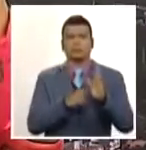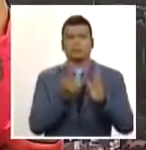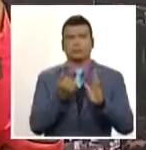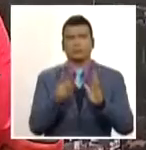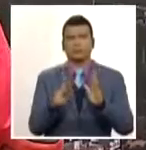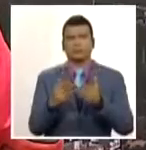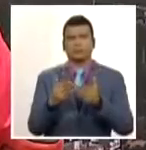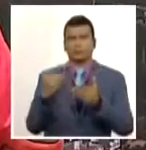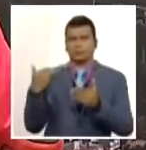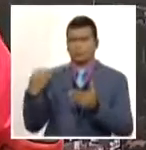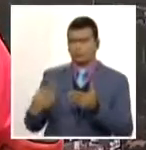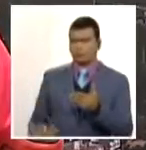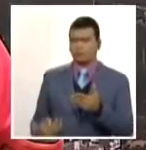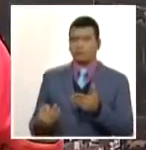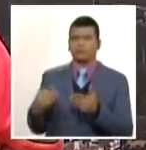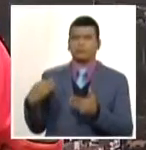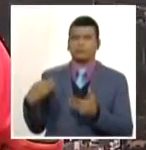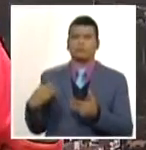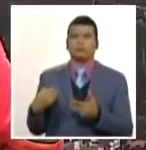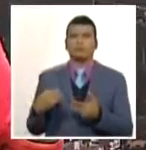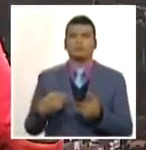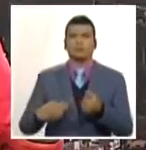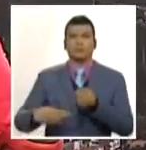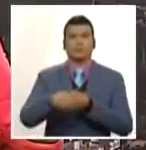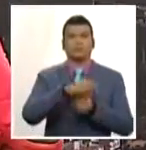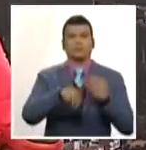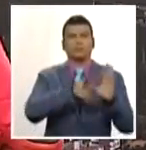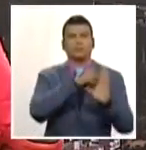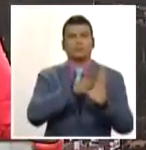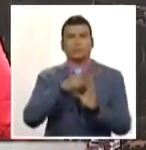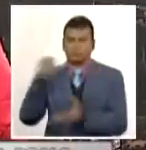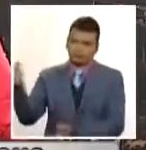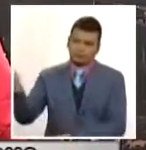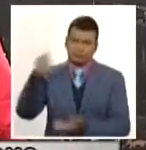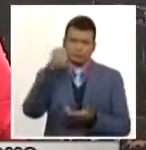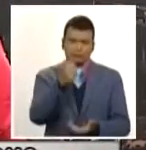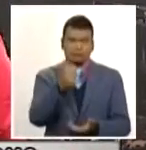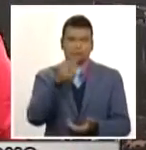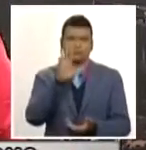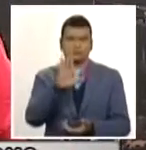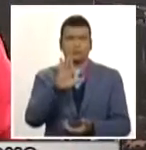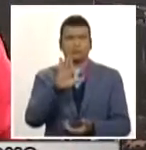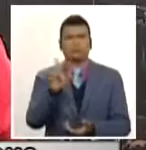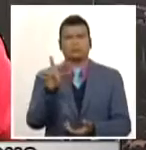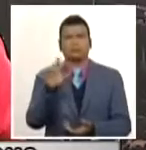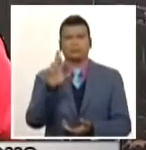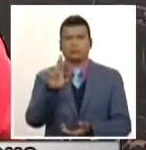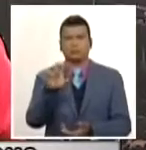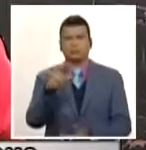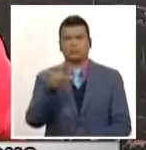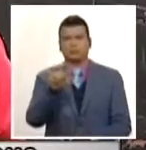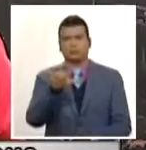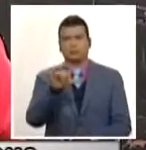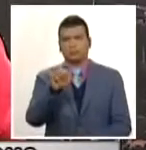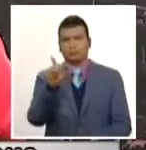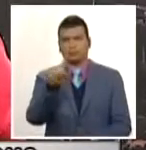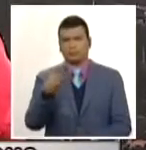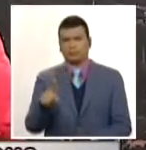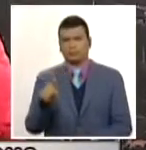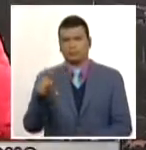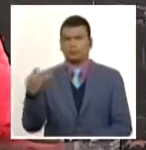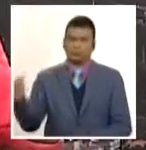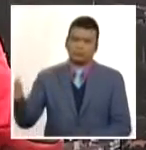tuvimos la oportunidad de que todas las regiones recibiéramos recursos de estas regalías, sí, provenientes de esos hidrocarburos,